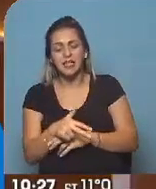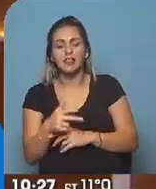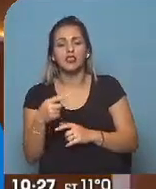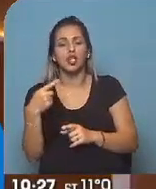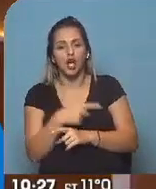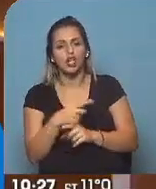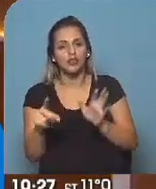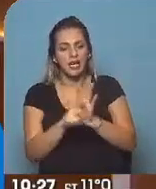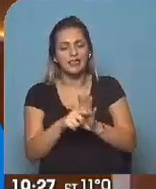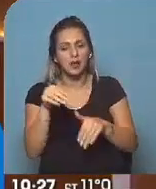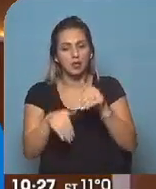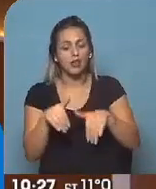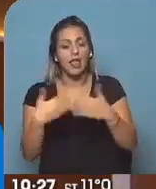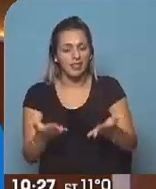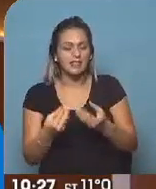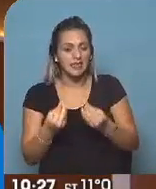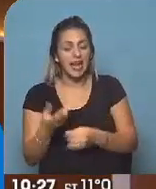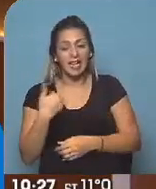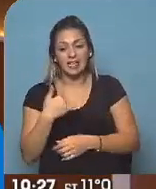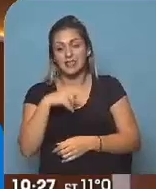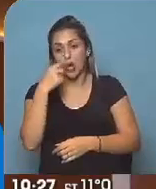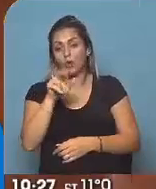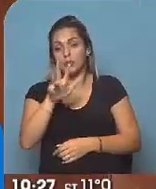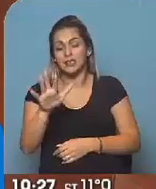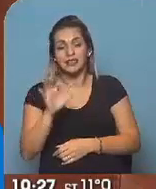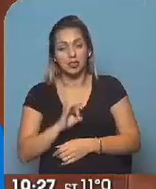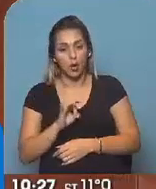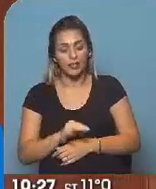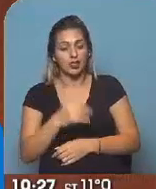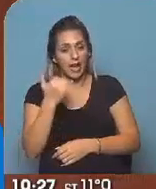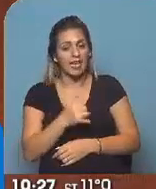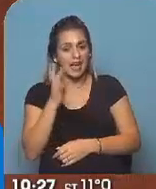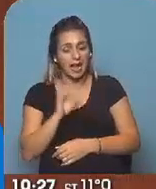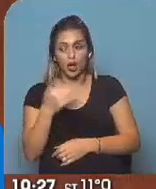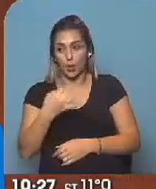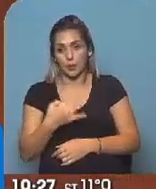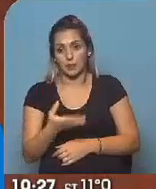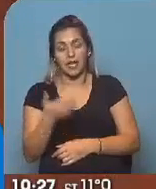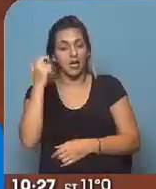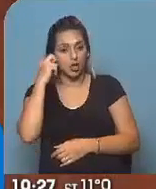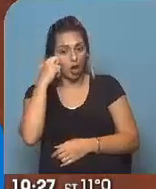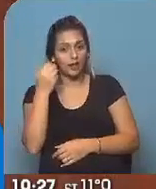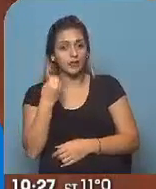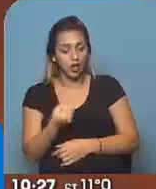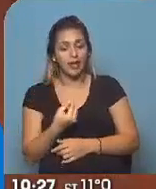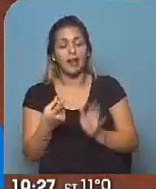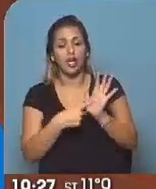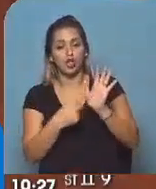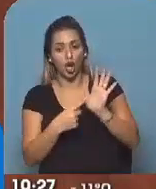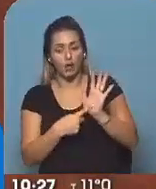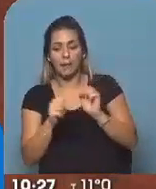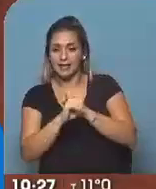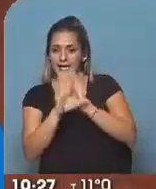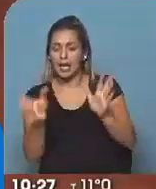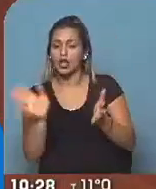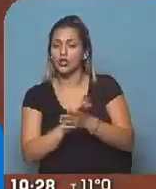se han votado. Es decir, en la Argentina, en los últimos 35 años, si hay algo que ha hecho bien el Congreso, es el plexo normativo muy claro sobre